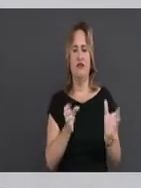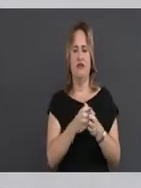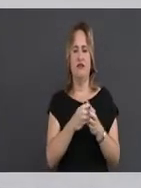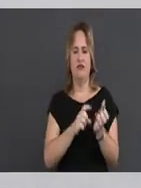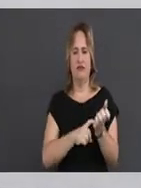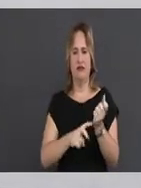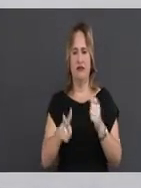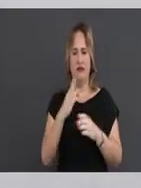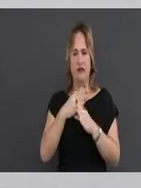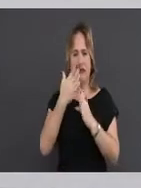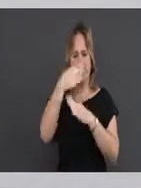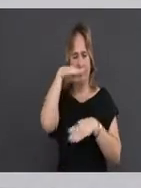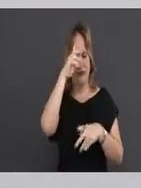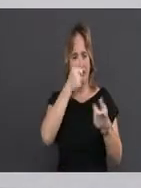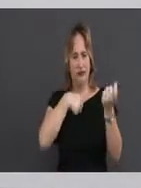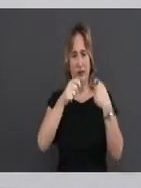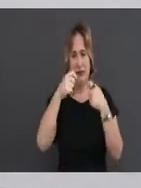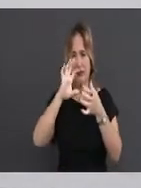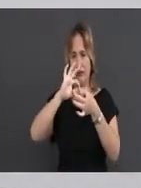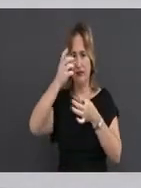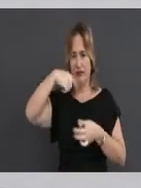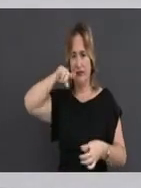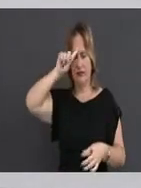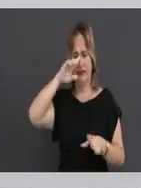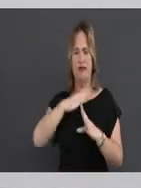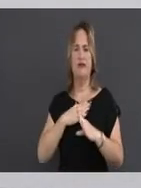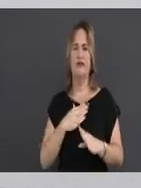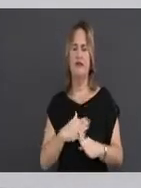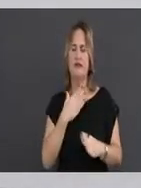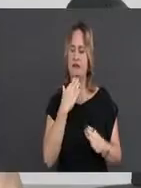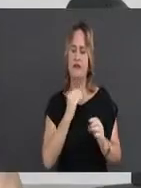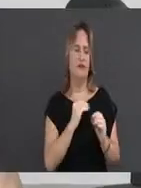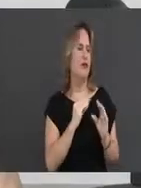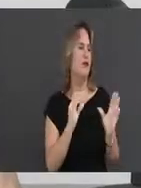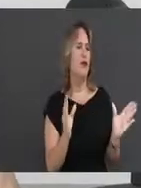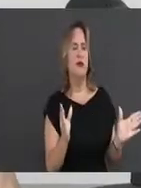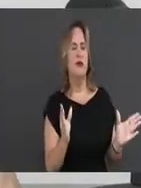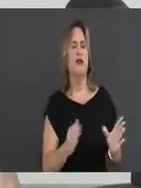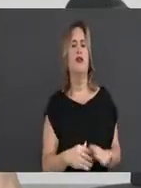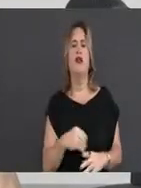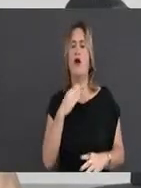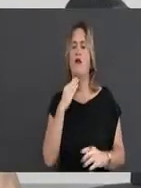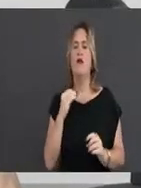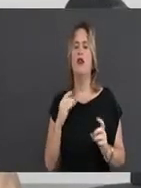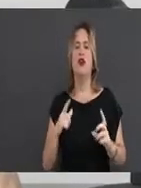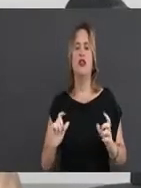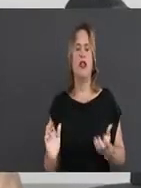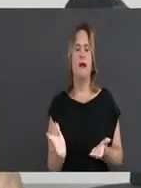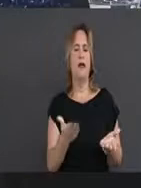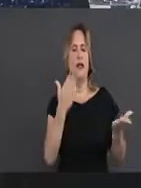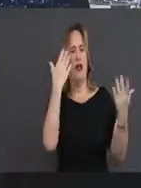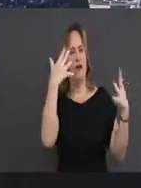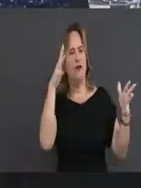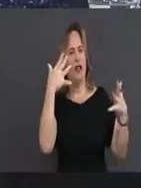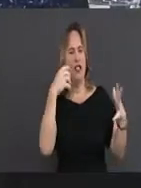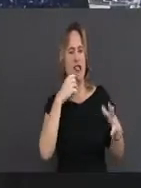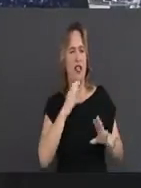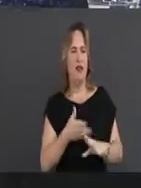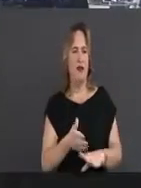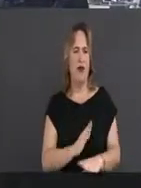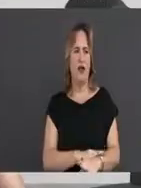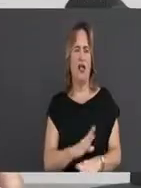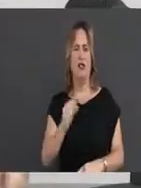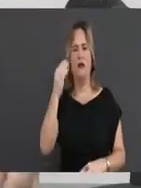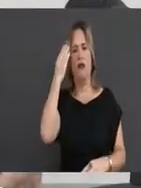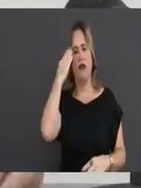Territorial de Comercialización de Combustible de Santiago de Cuba. Muy buenos días, Lisette. Buenos días. Bienvenida, Leandro. Y muchas felicidades por adelantado.